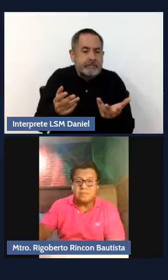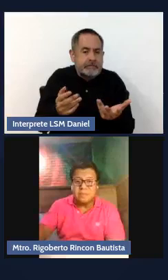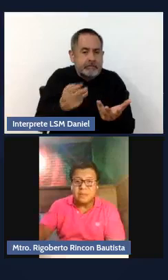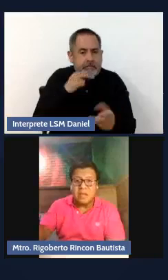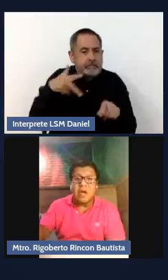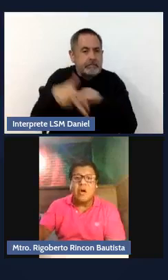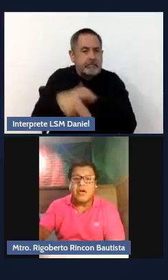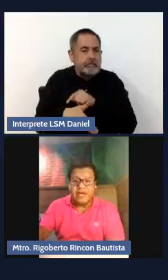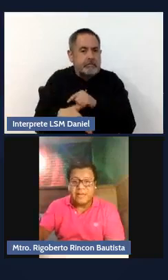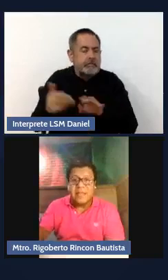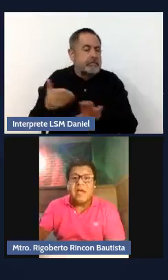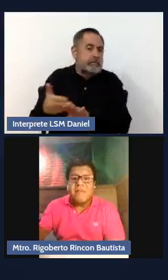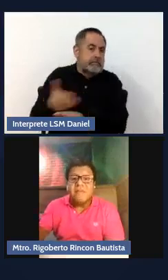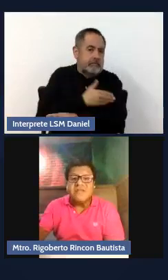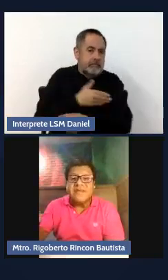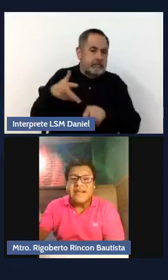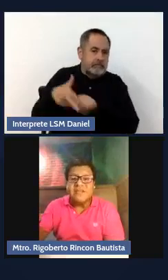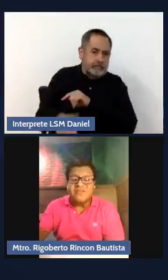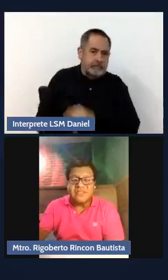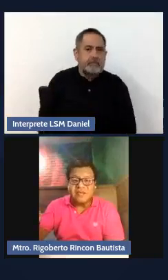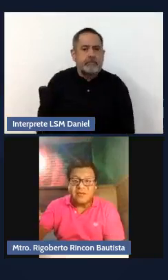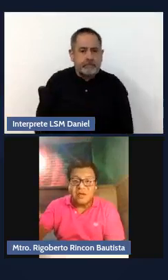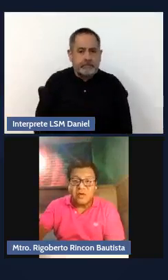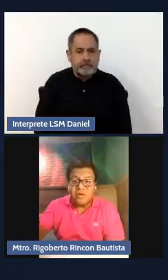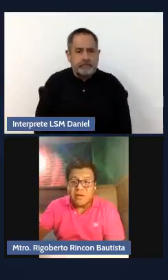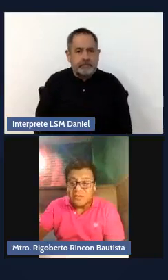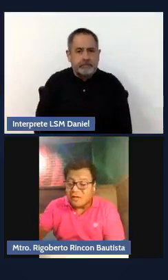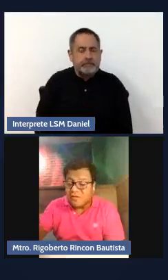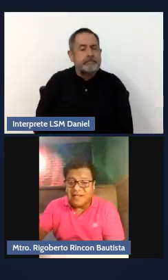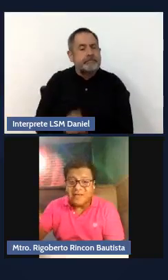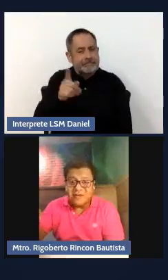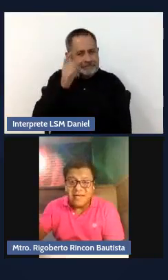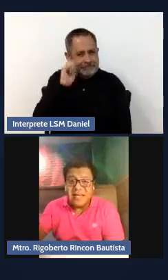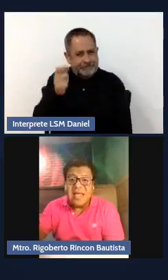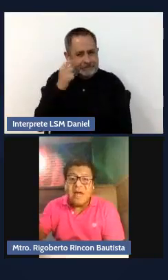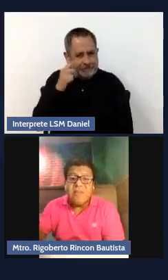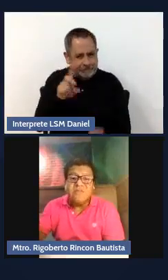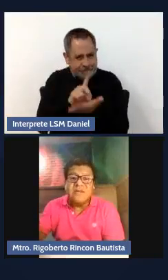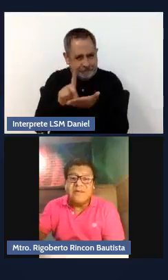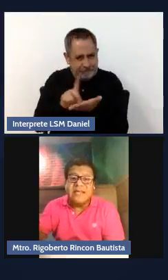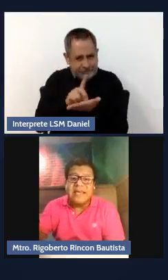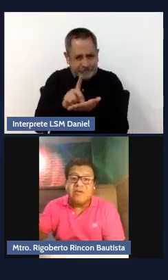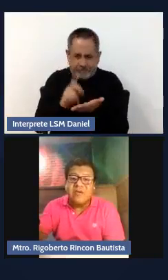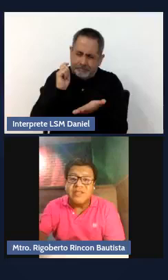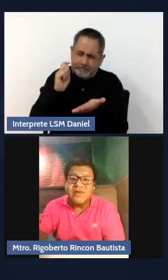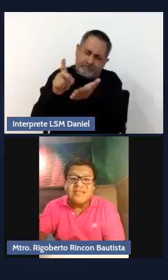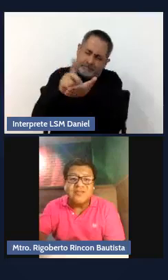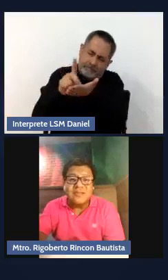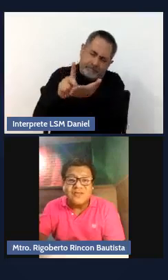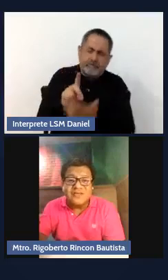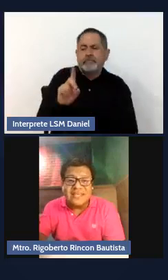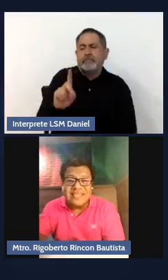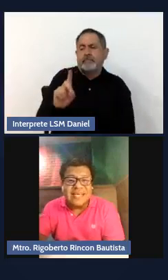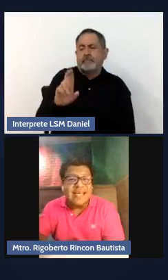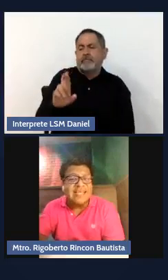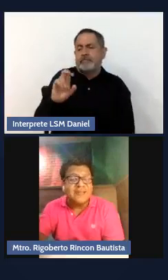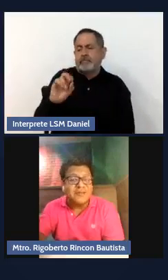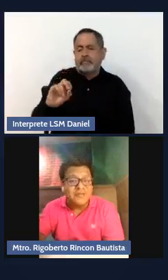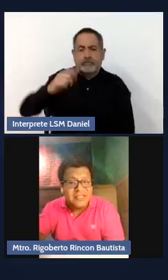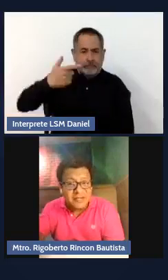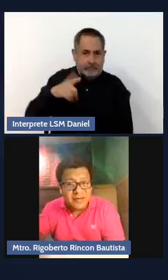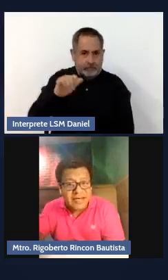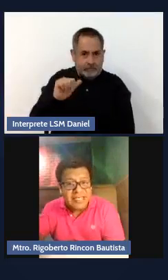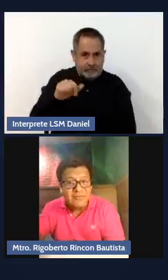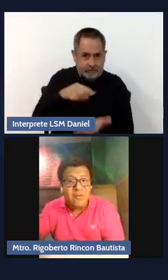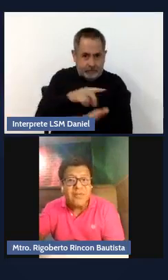Ok, vamos a hablar entonces que cuando hablamos de una droga, vamos a hablar que una droga es toda sustancia que al introducirse al organismo